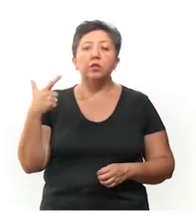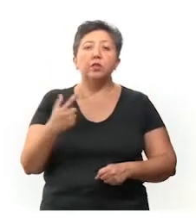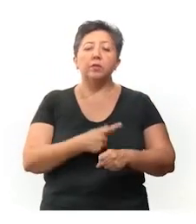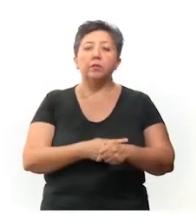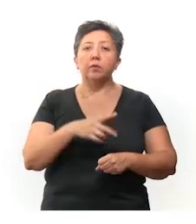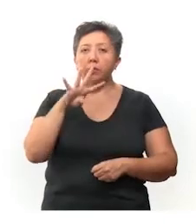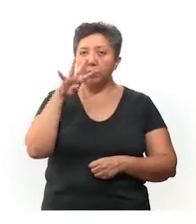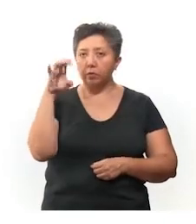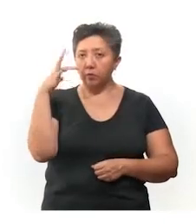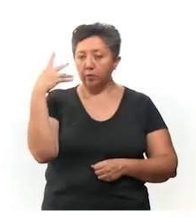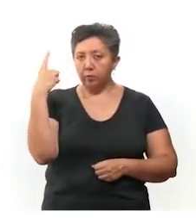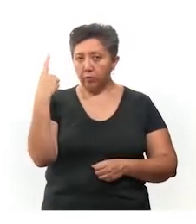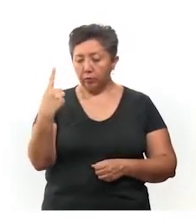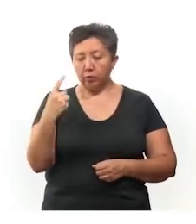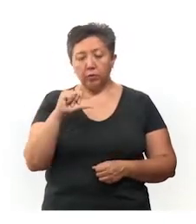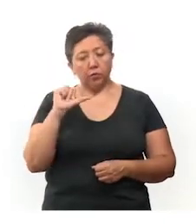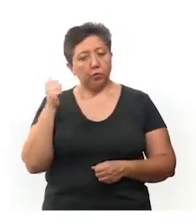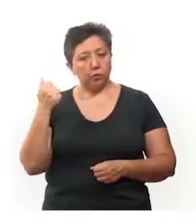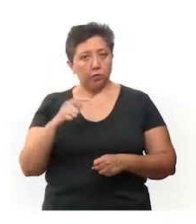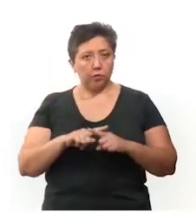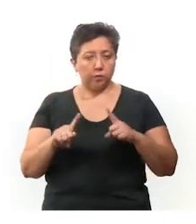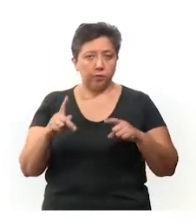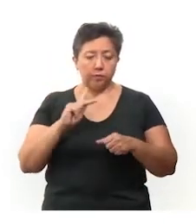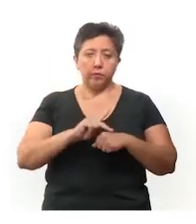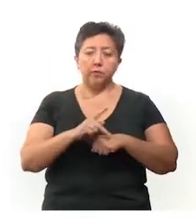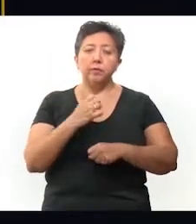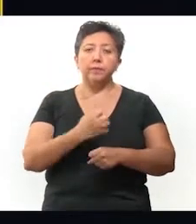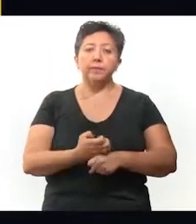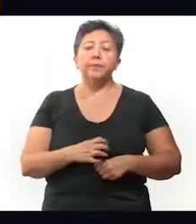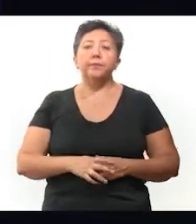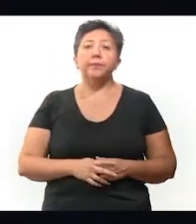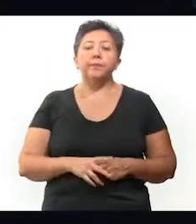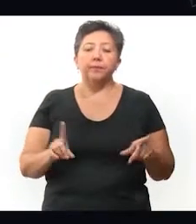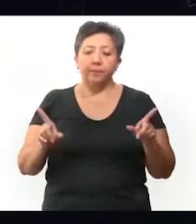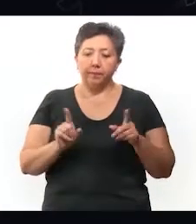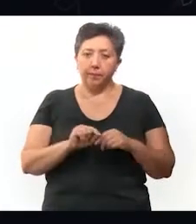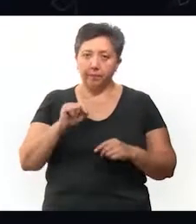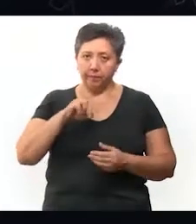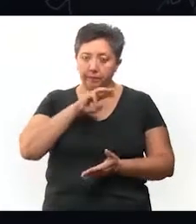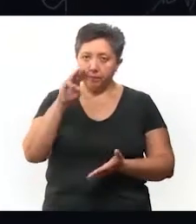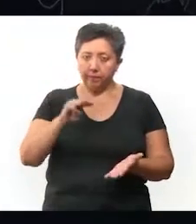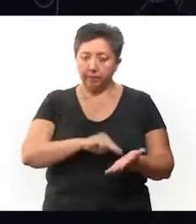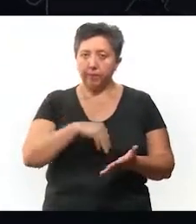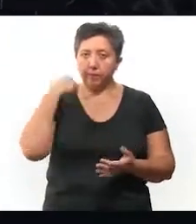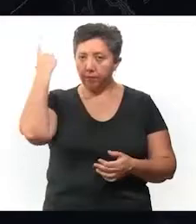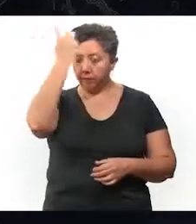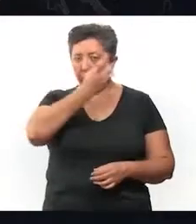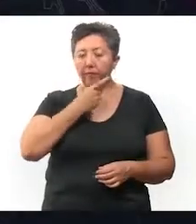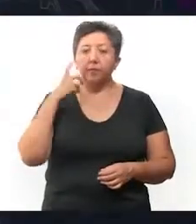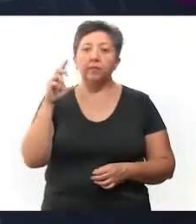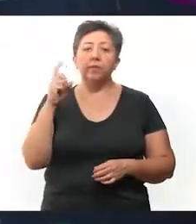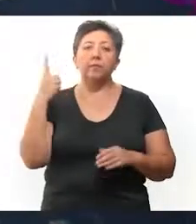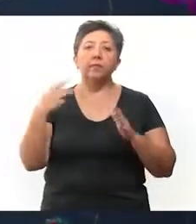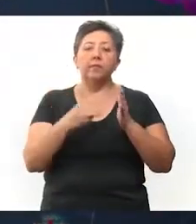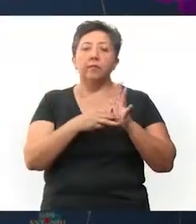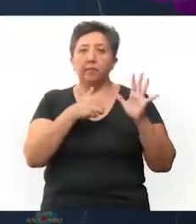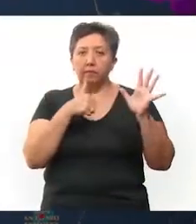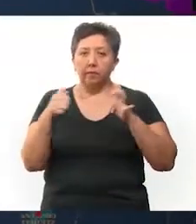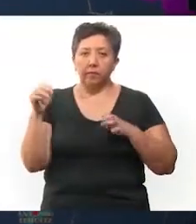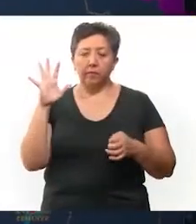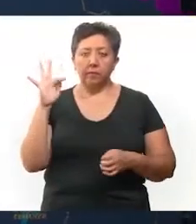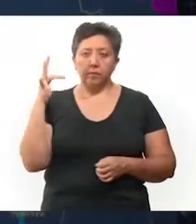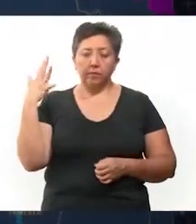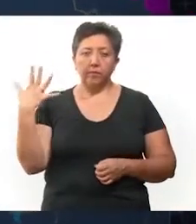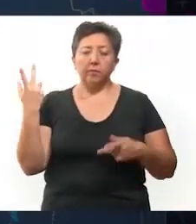positivos, 451 son de otro país u otro estado. Específicamente en Mérida se han diagnosticado